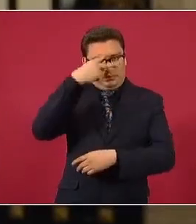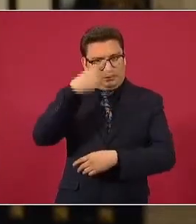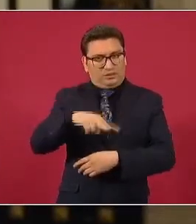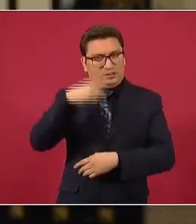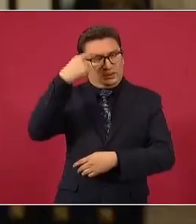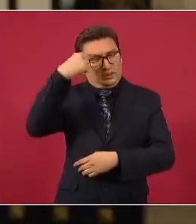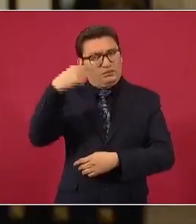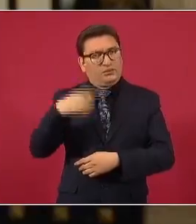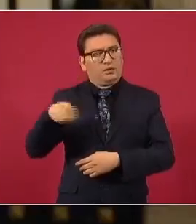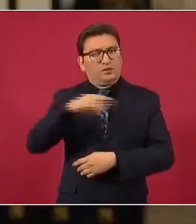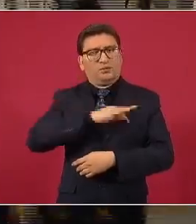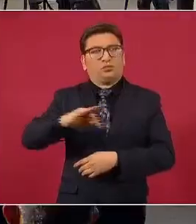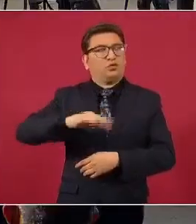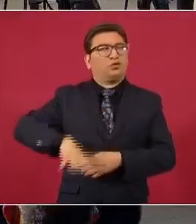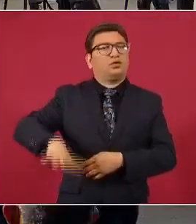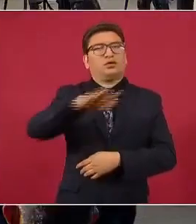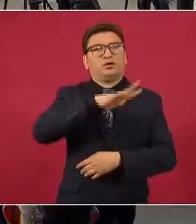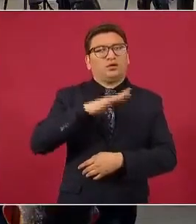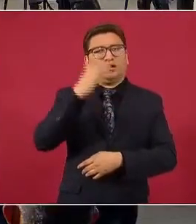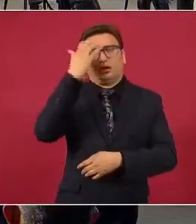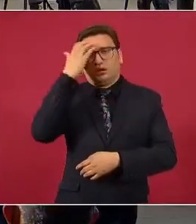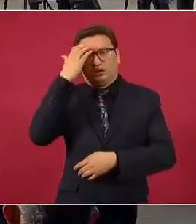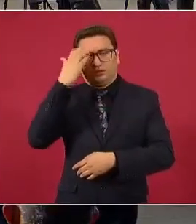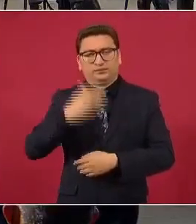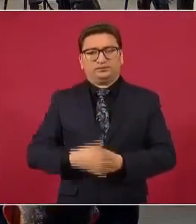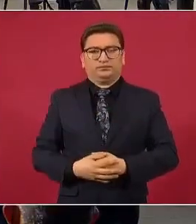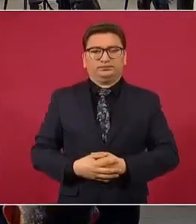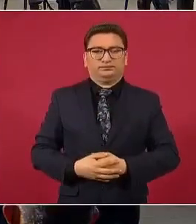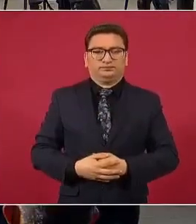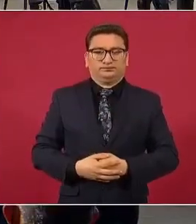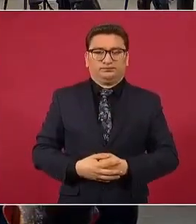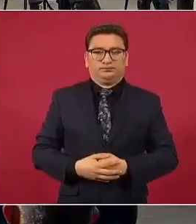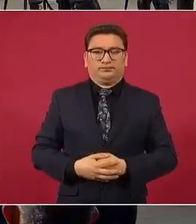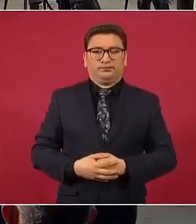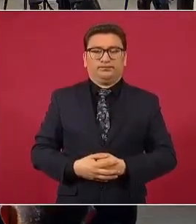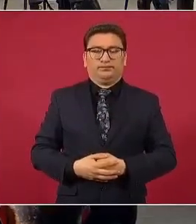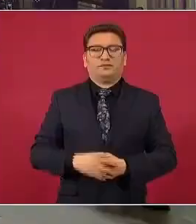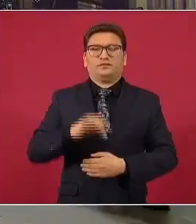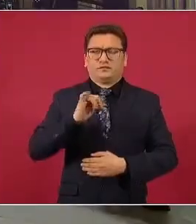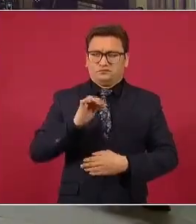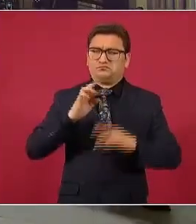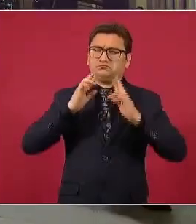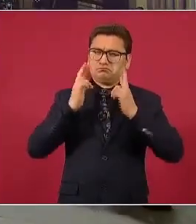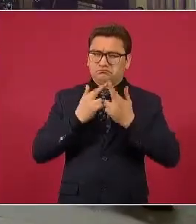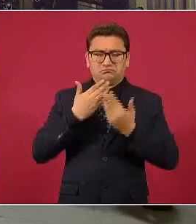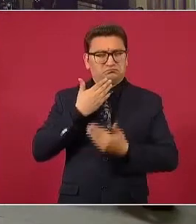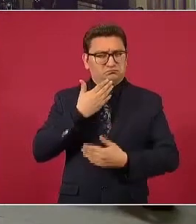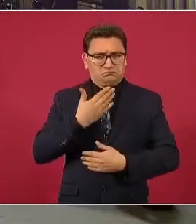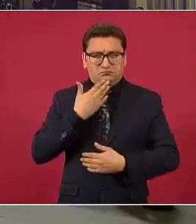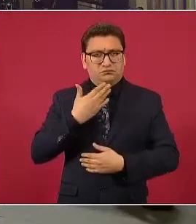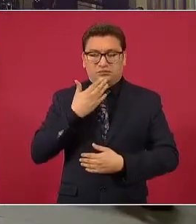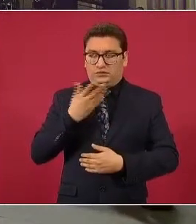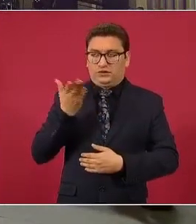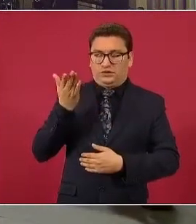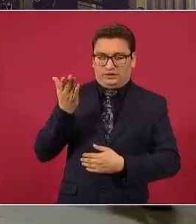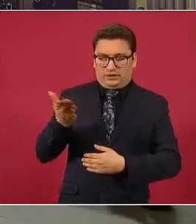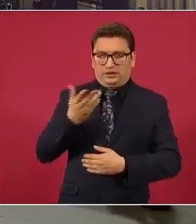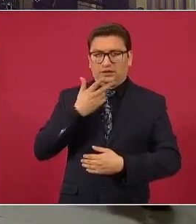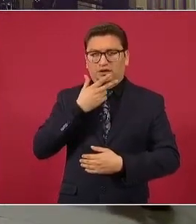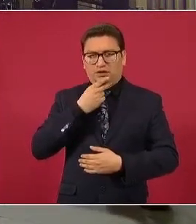tenga oportunidad de conocer el país. Gracias, presidente. Bueno, fue muy buena reunión con el señor